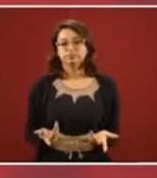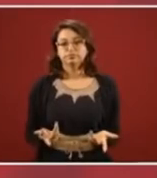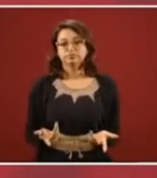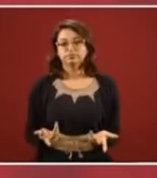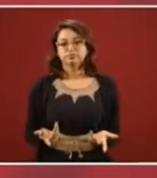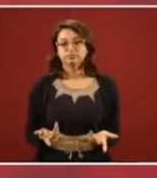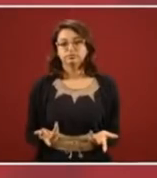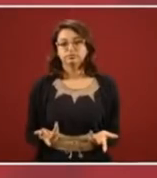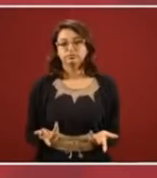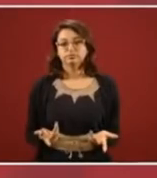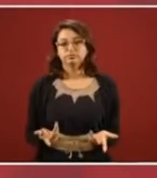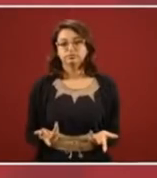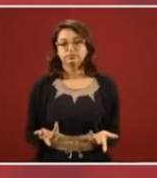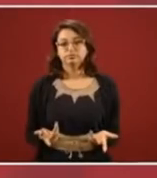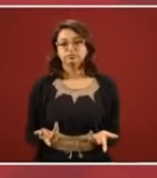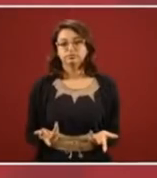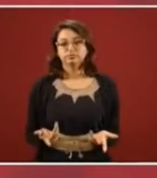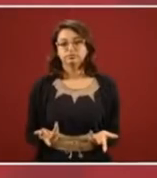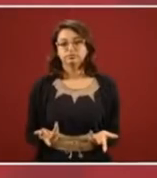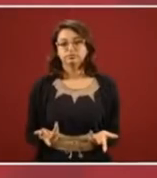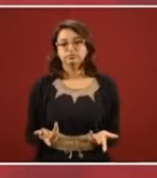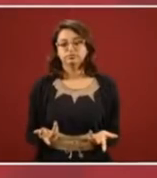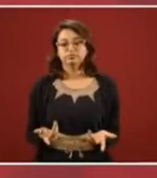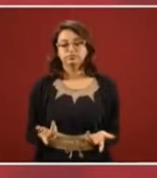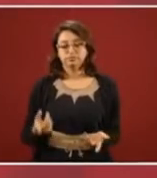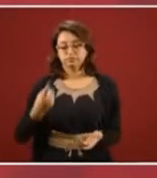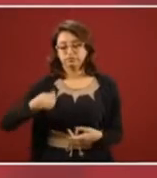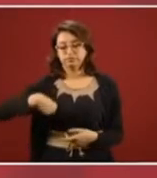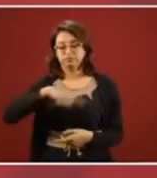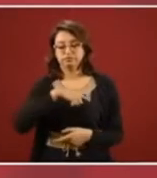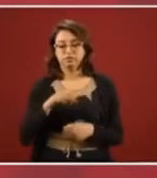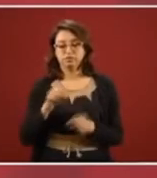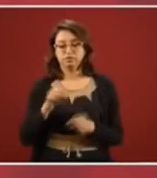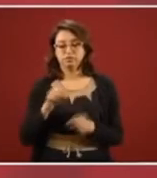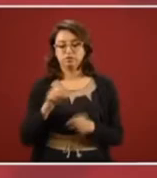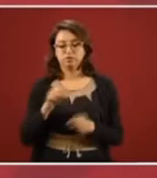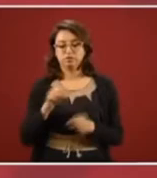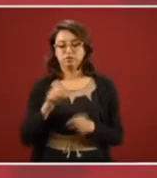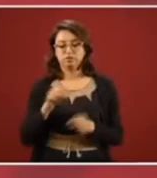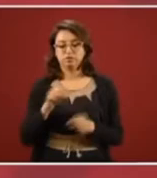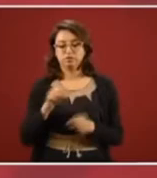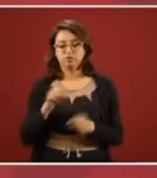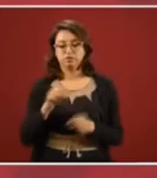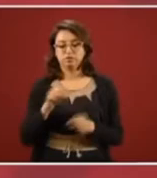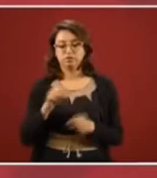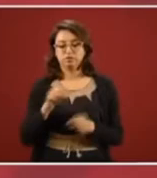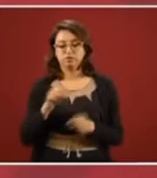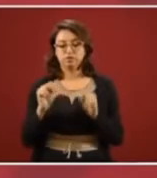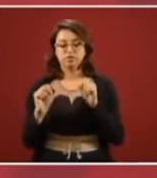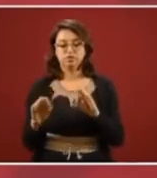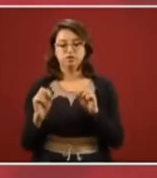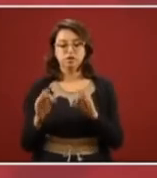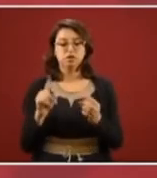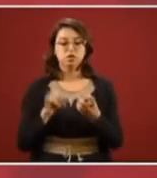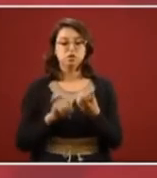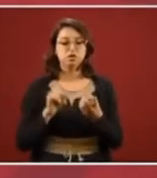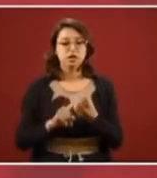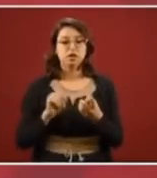mayor y es evidente the president y estaba impactada de haber invertido